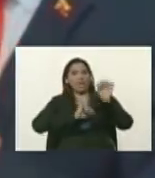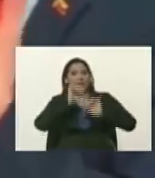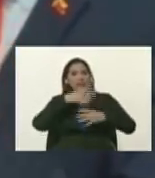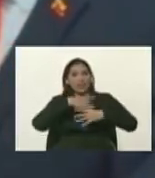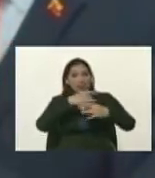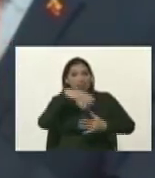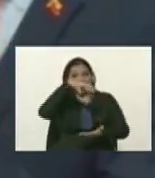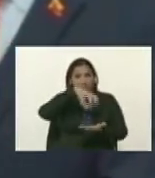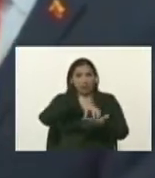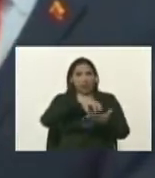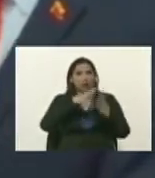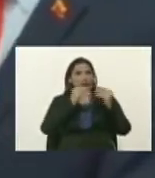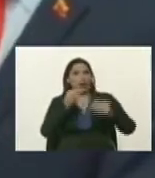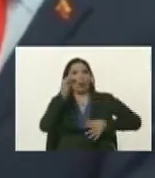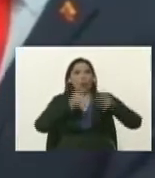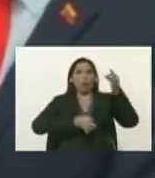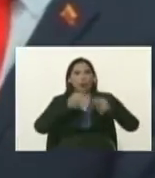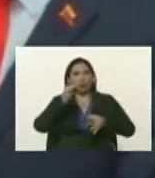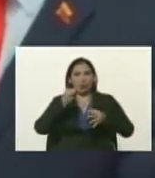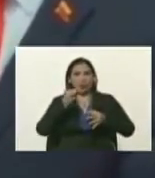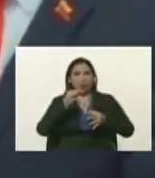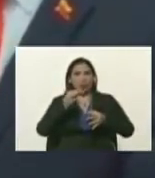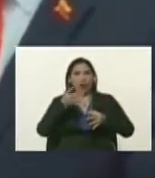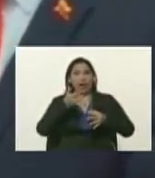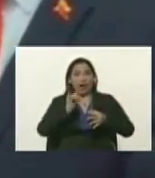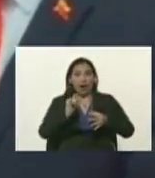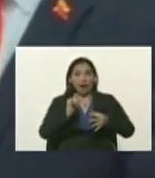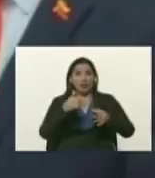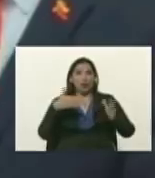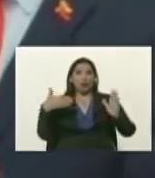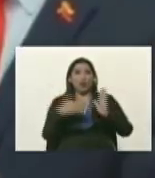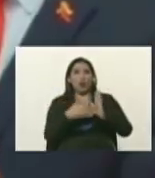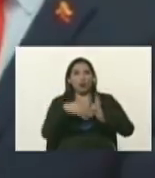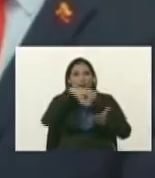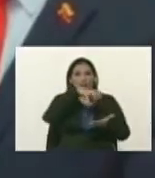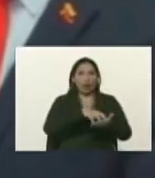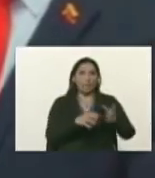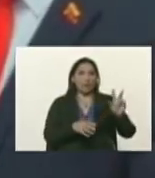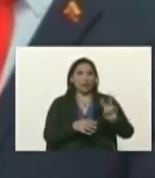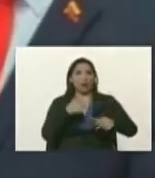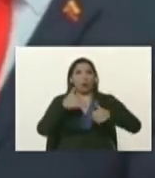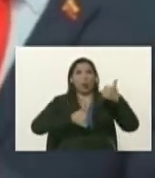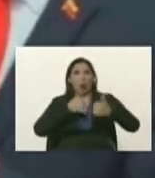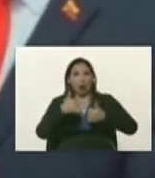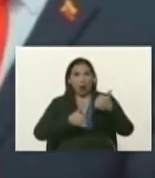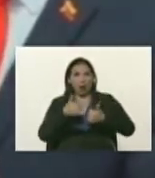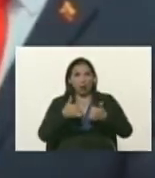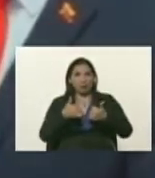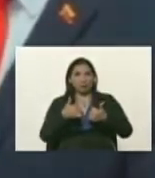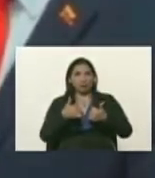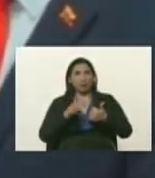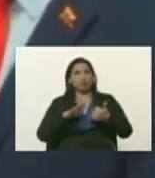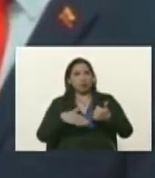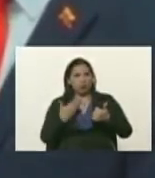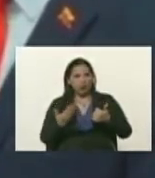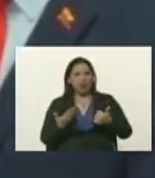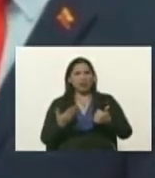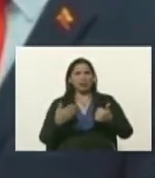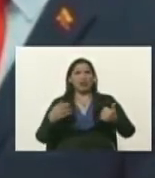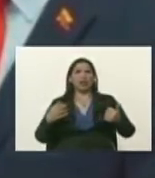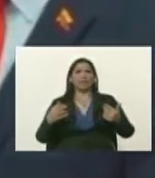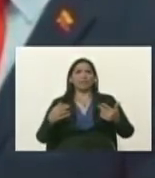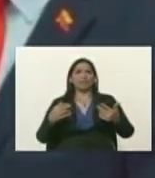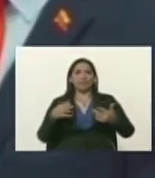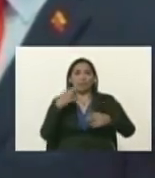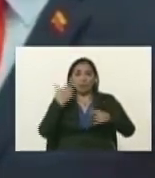del Estado en todos los juicios y arbitrajes que existen en contra del Estado venezolano y de los cuales obviamente pudiesen encontrarse riesgo los